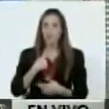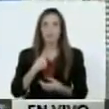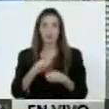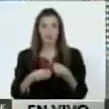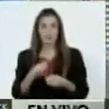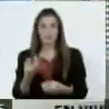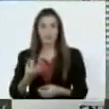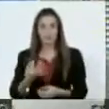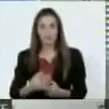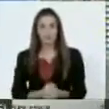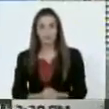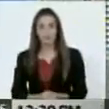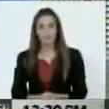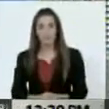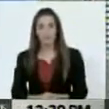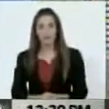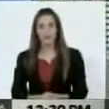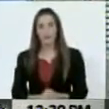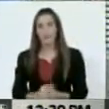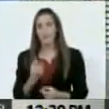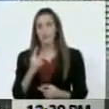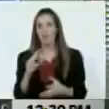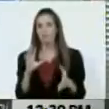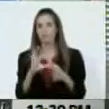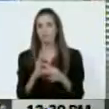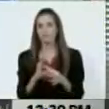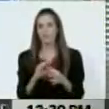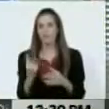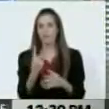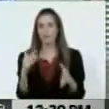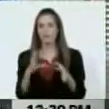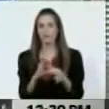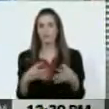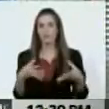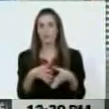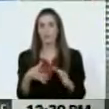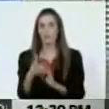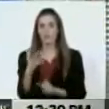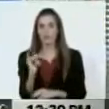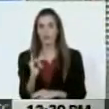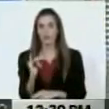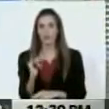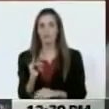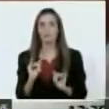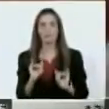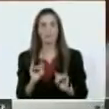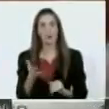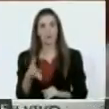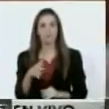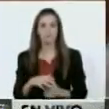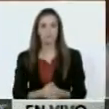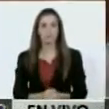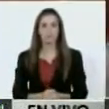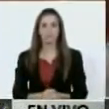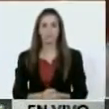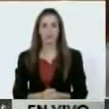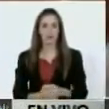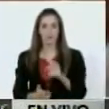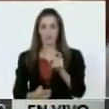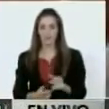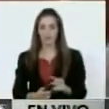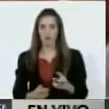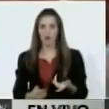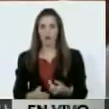ocurría. De hecho, una de las delaciones, la única delación que tuvo el movimiento, fue así, más o menos. un compañero que